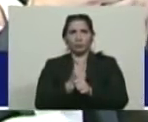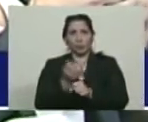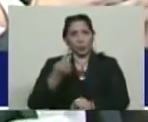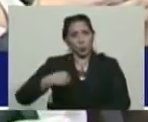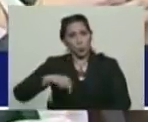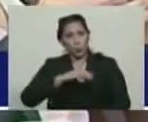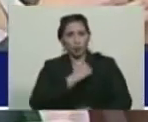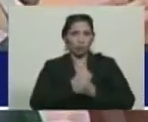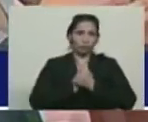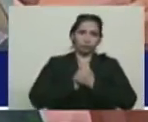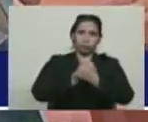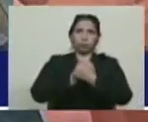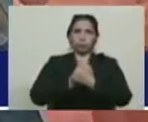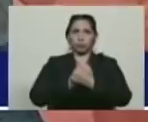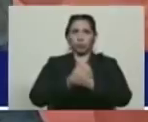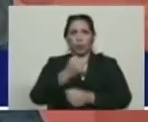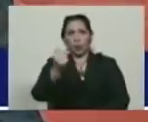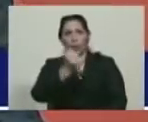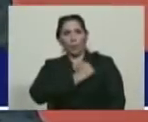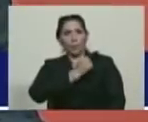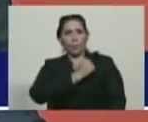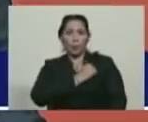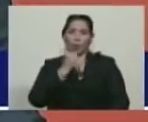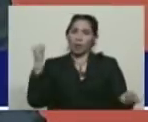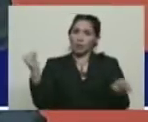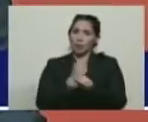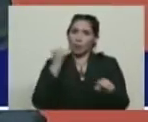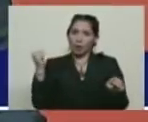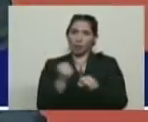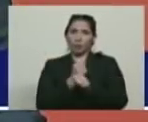queridos compatriotas trabajadores